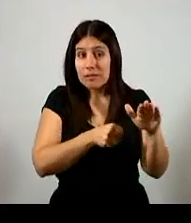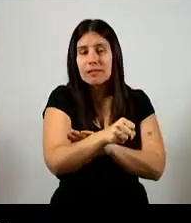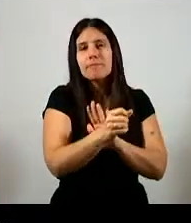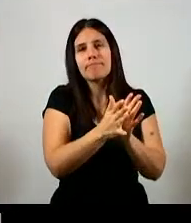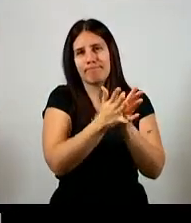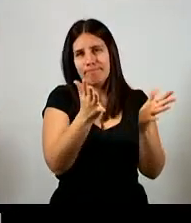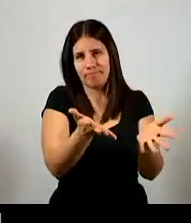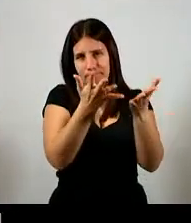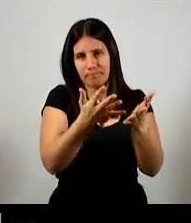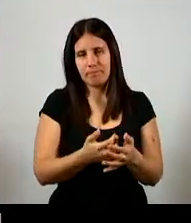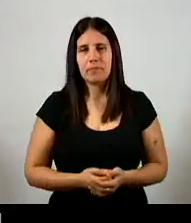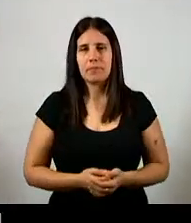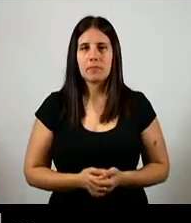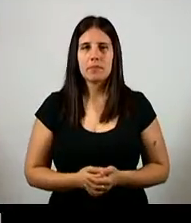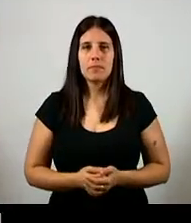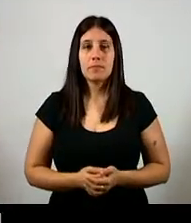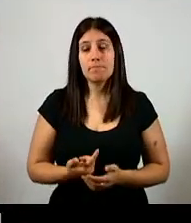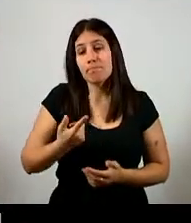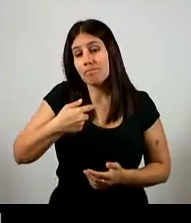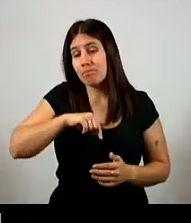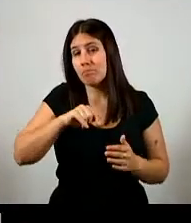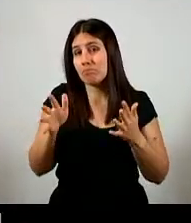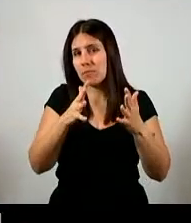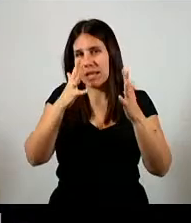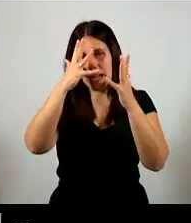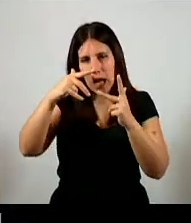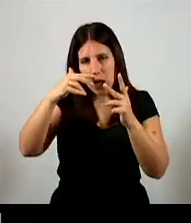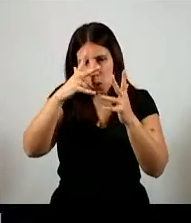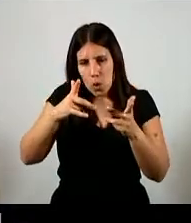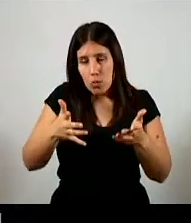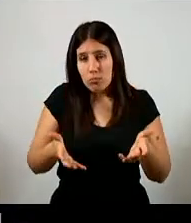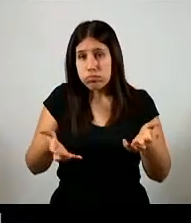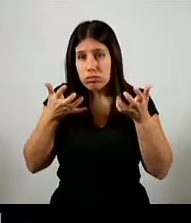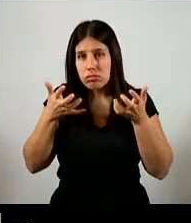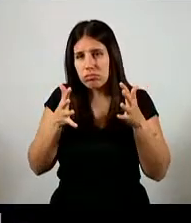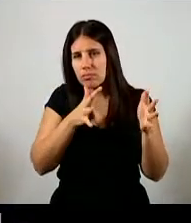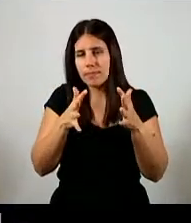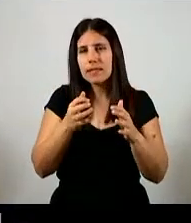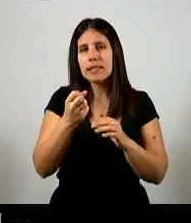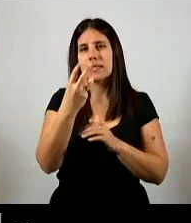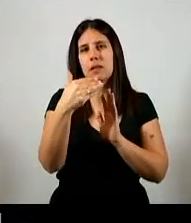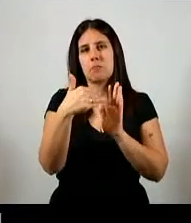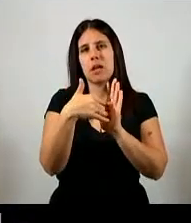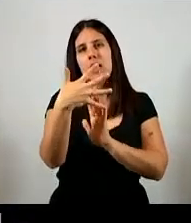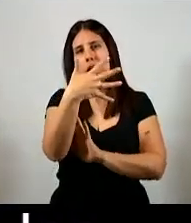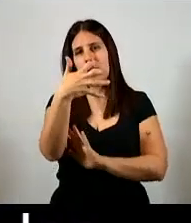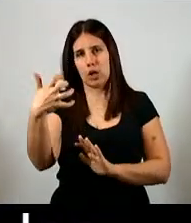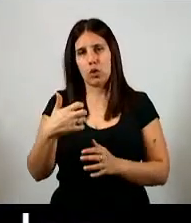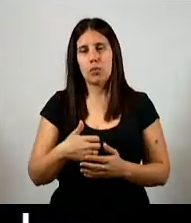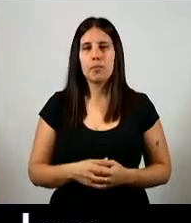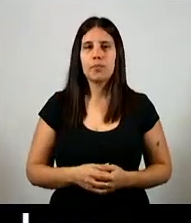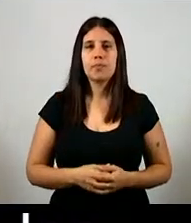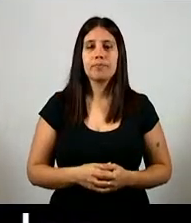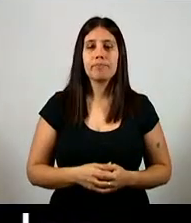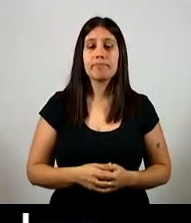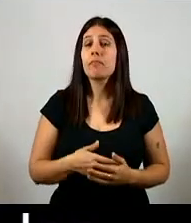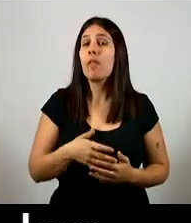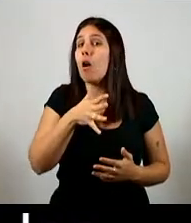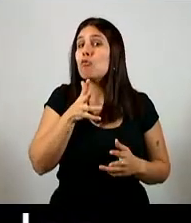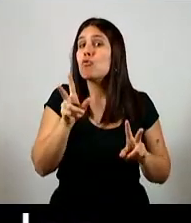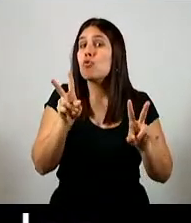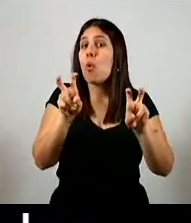laboral. Calculamos que los beneficios serán alrededor de 3.500. Como novedad,